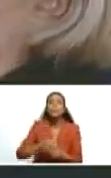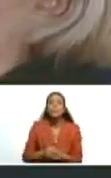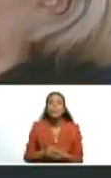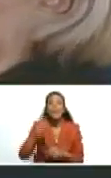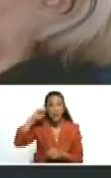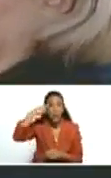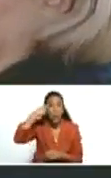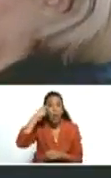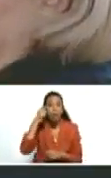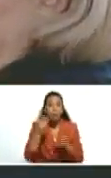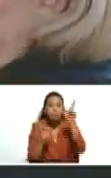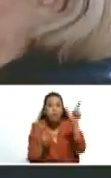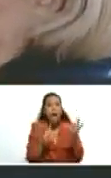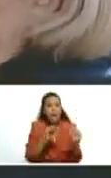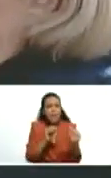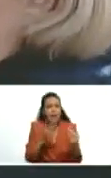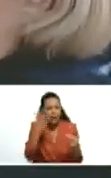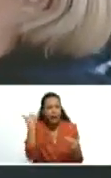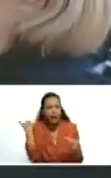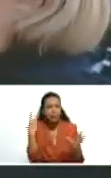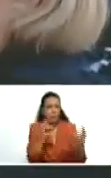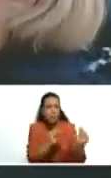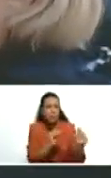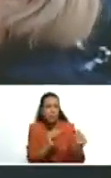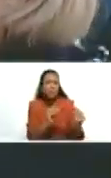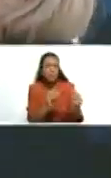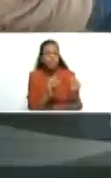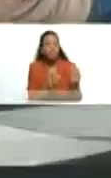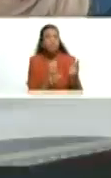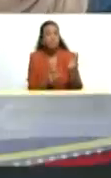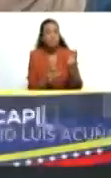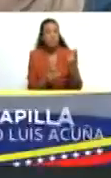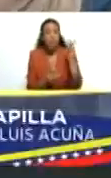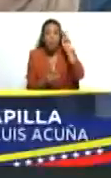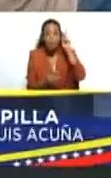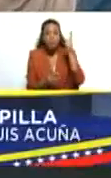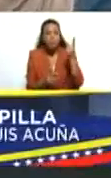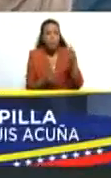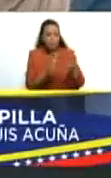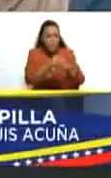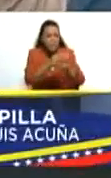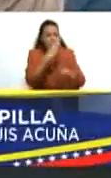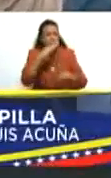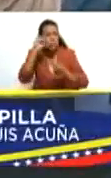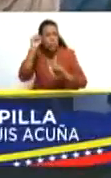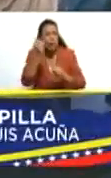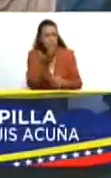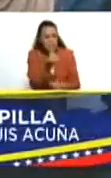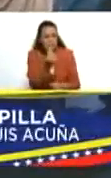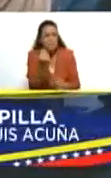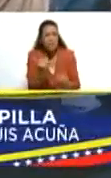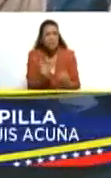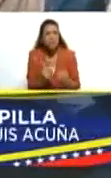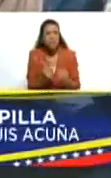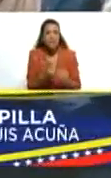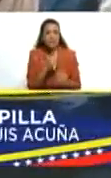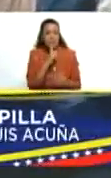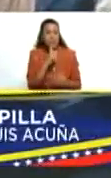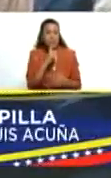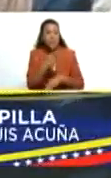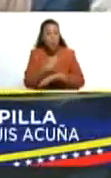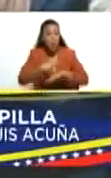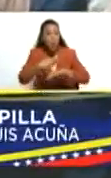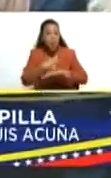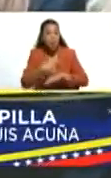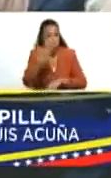Recuerdo que hablé con él y me dijo: Nicolás, eso es difícil ser